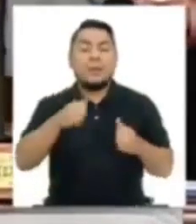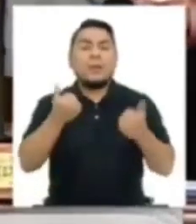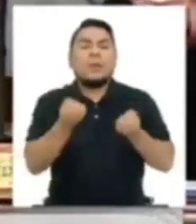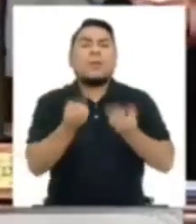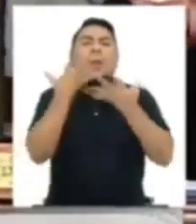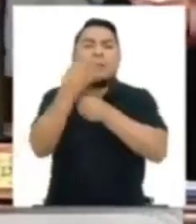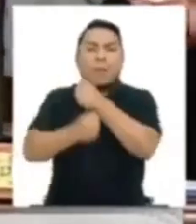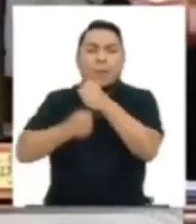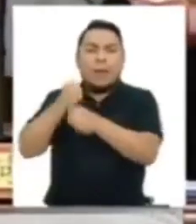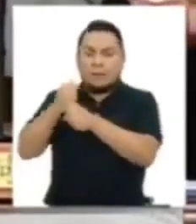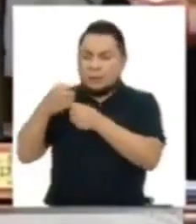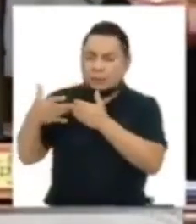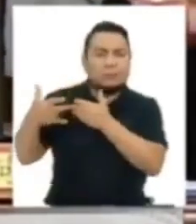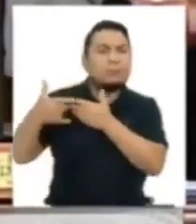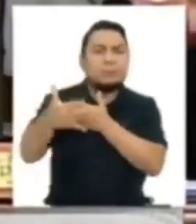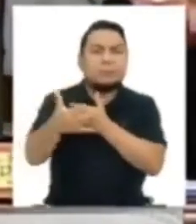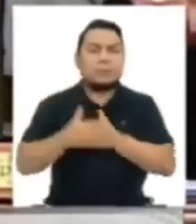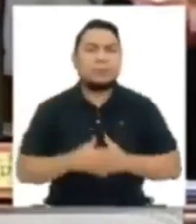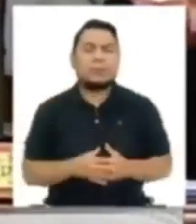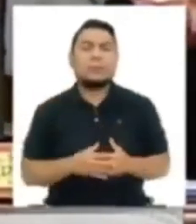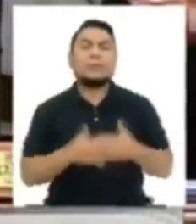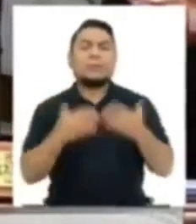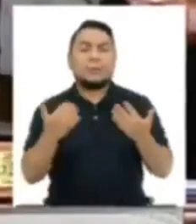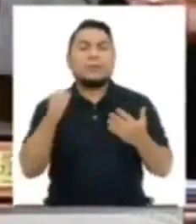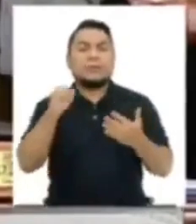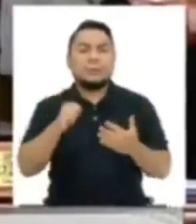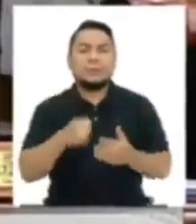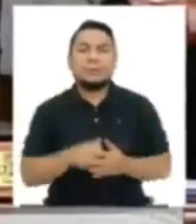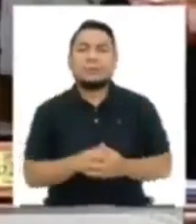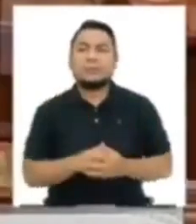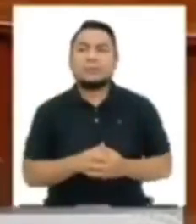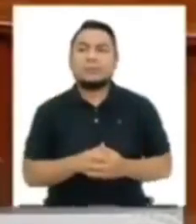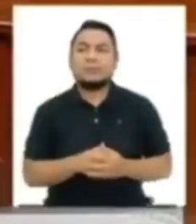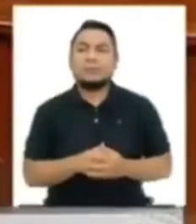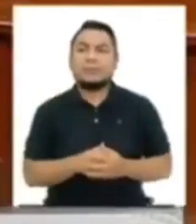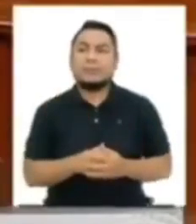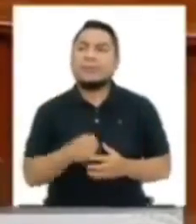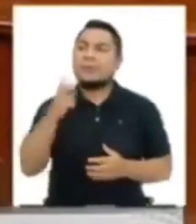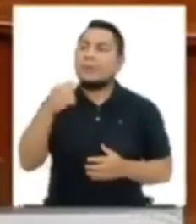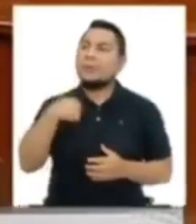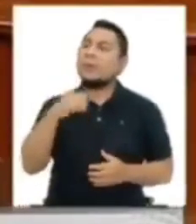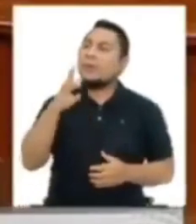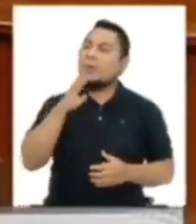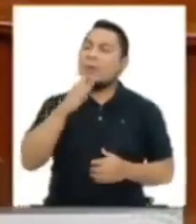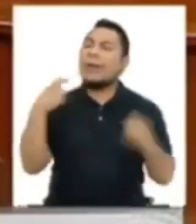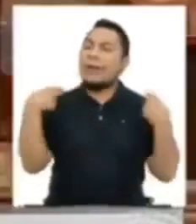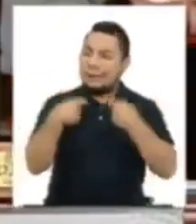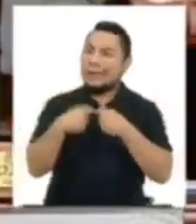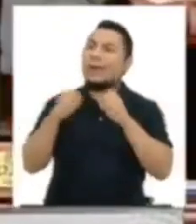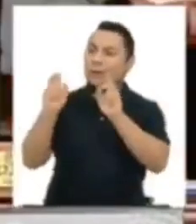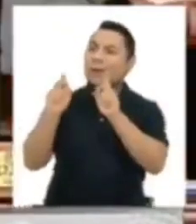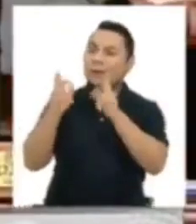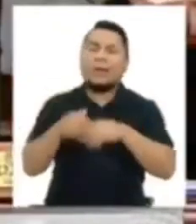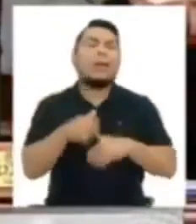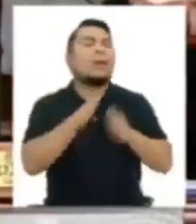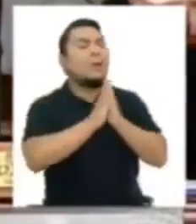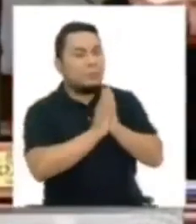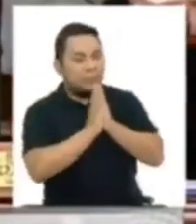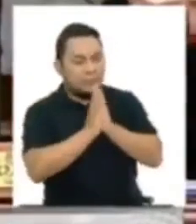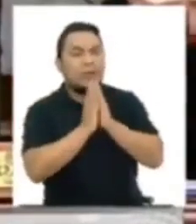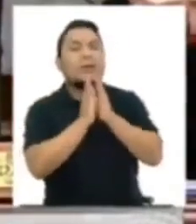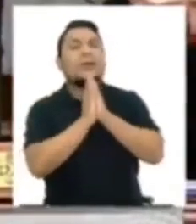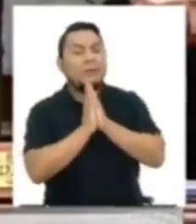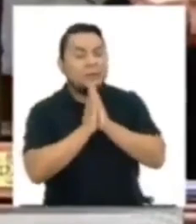Disculpe, premier. Un favor. Voy a hacer uso en castellano, por sí. Por favor, sí. Le agradeceríamos toda la